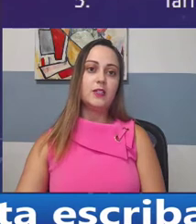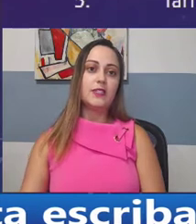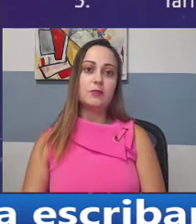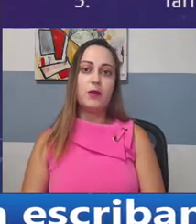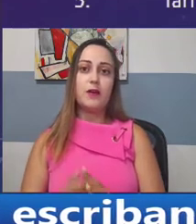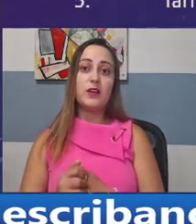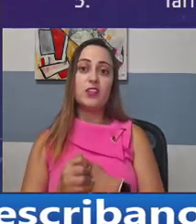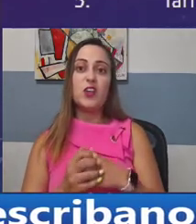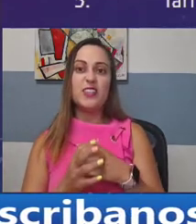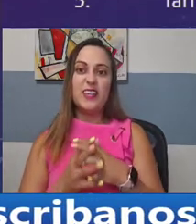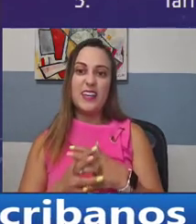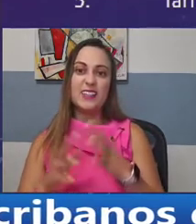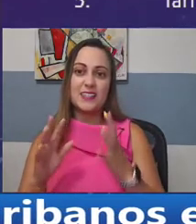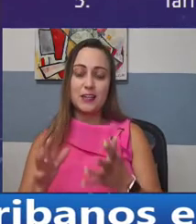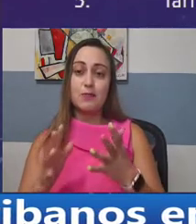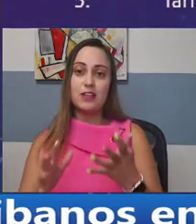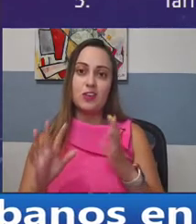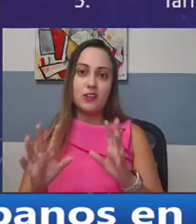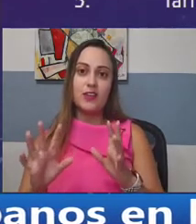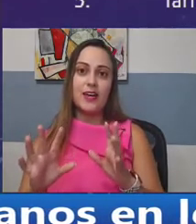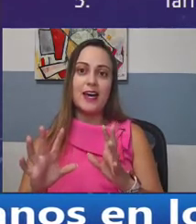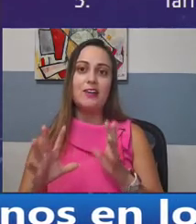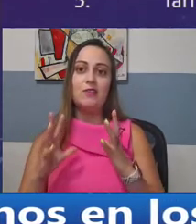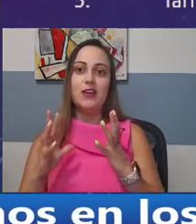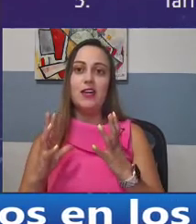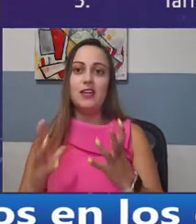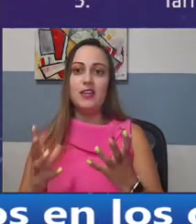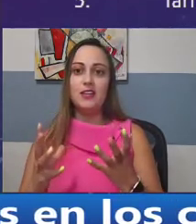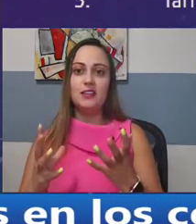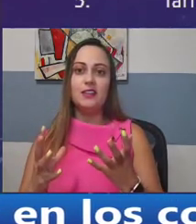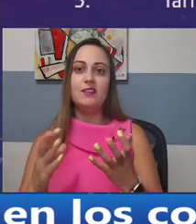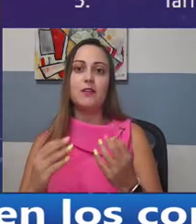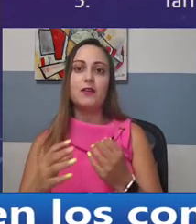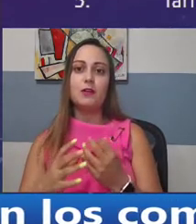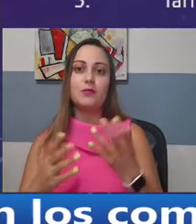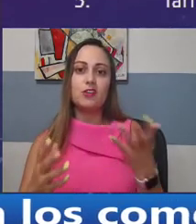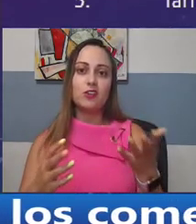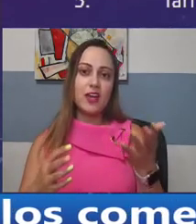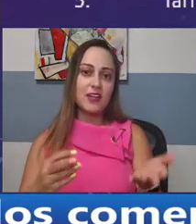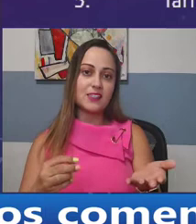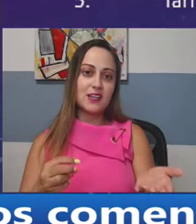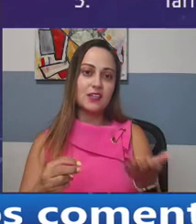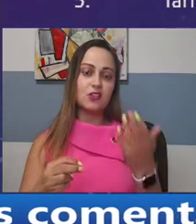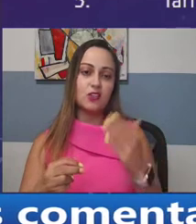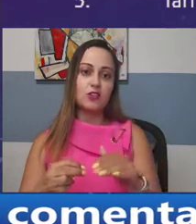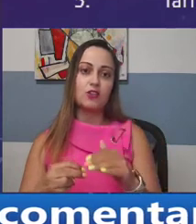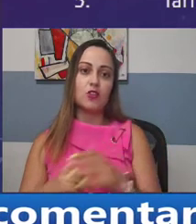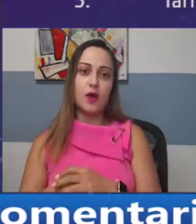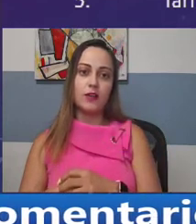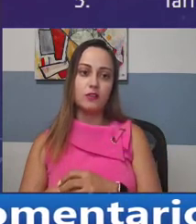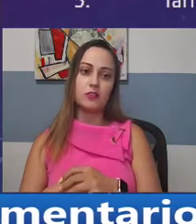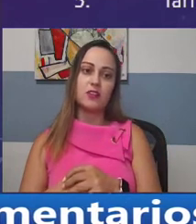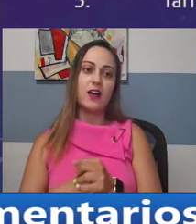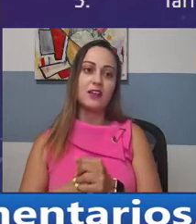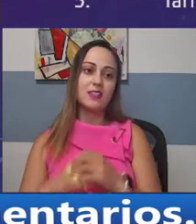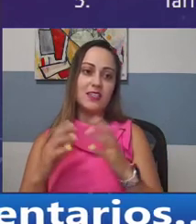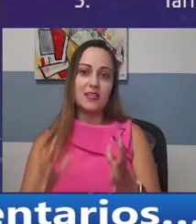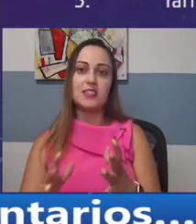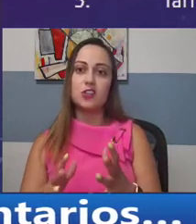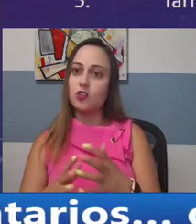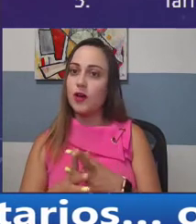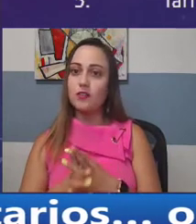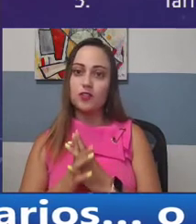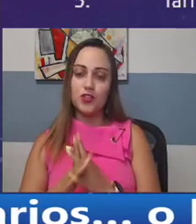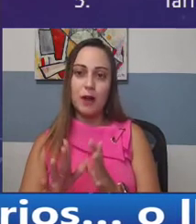Bueno, entonces, primero que todo, tienes que ser mayor de edad y definimos mayor de edad en este caso de 18 años. O